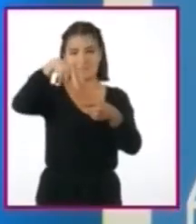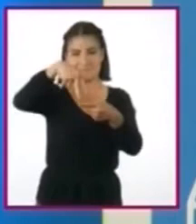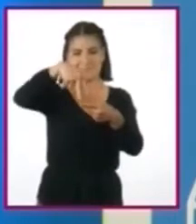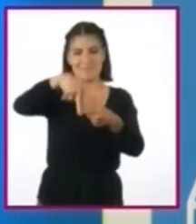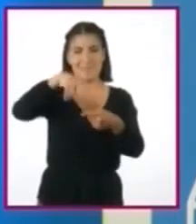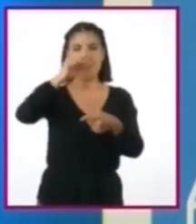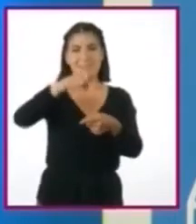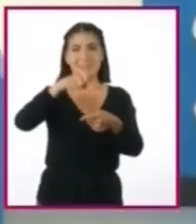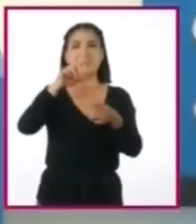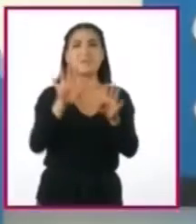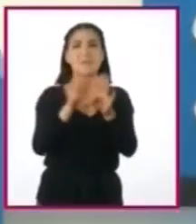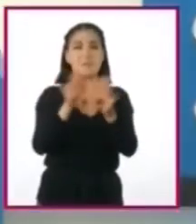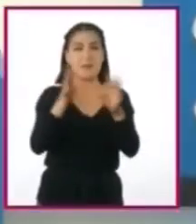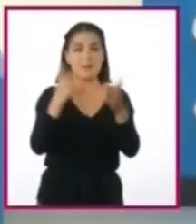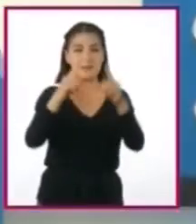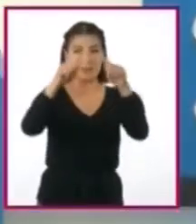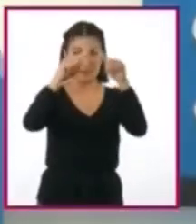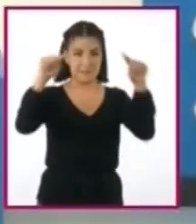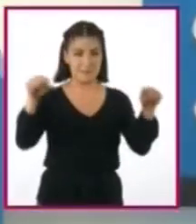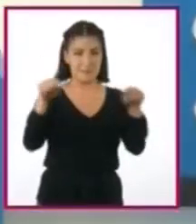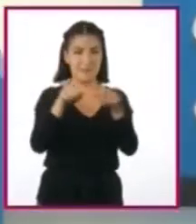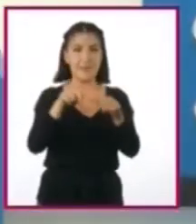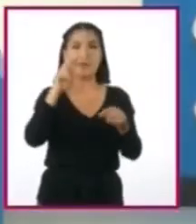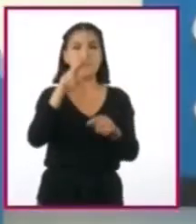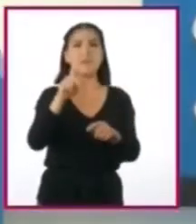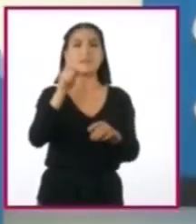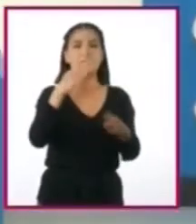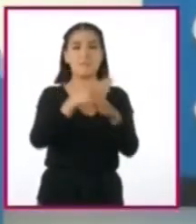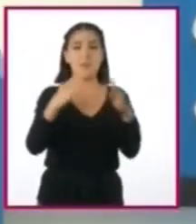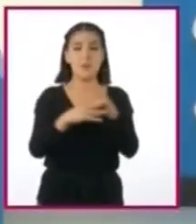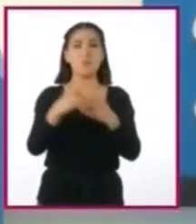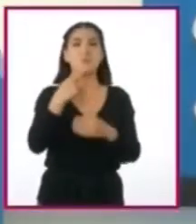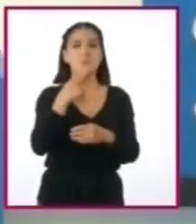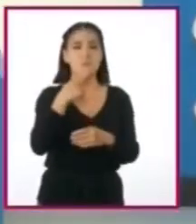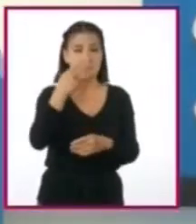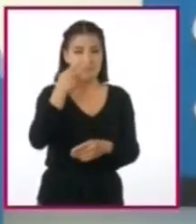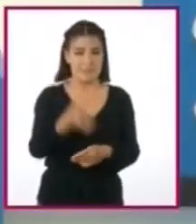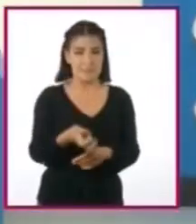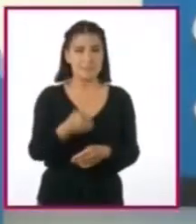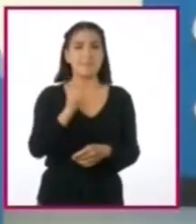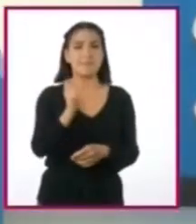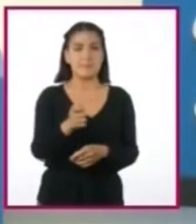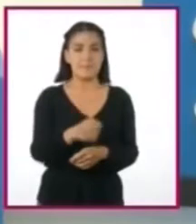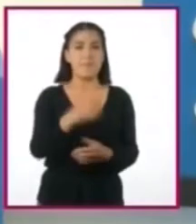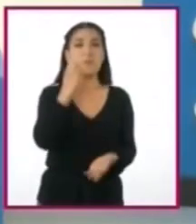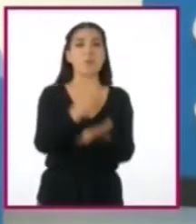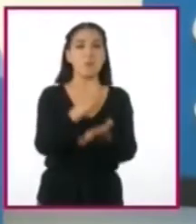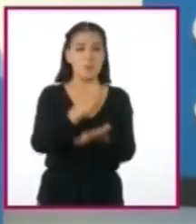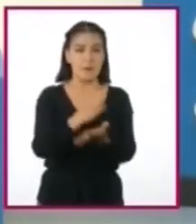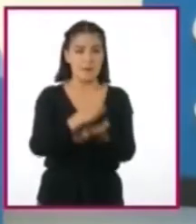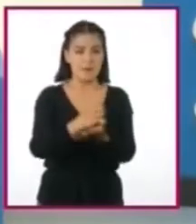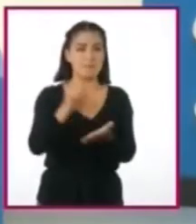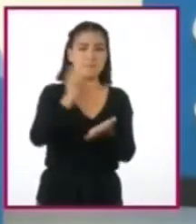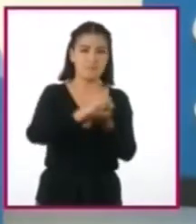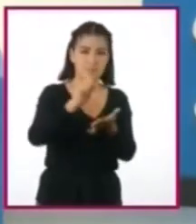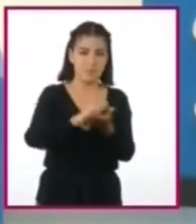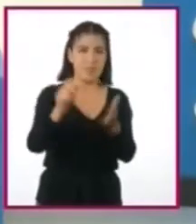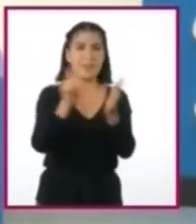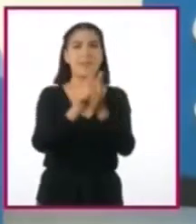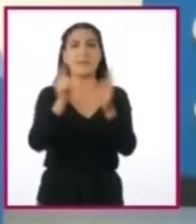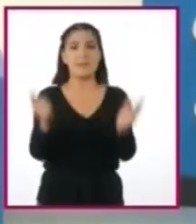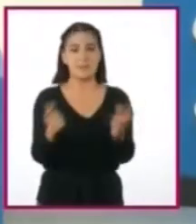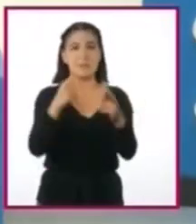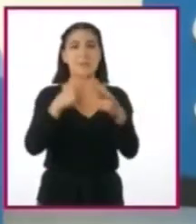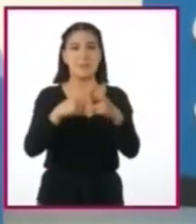distancias inaccesibles. Los materiales que vamos a utilizar en esta sesión serán cuaderno de apuntes, libro de texto